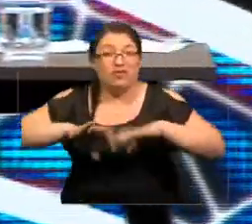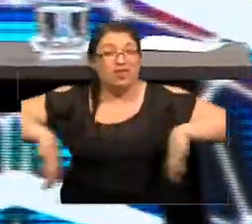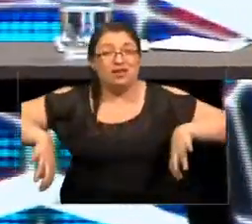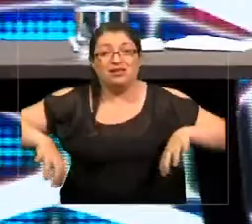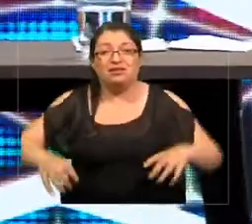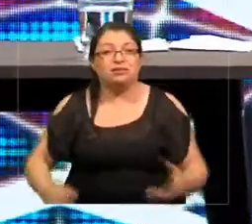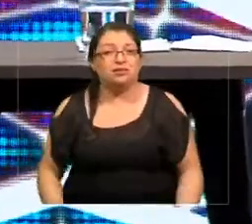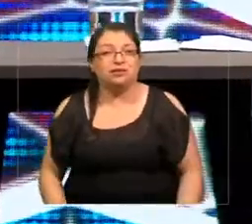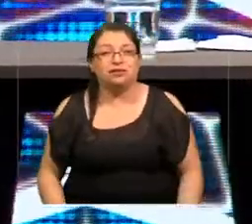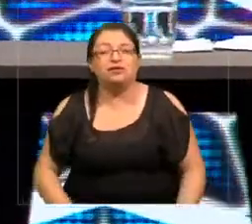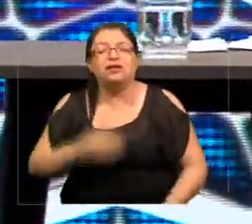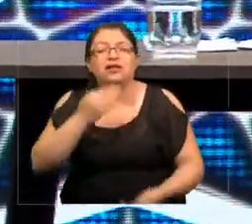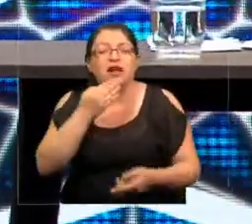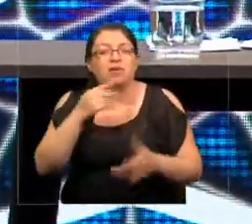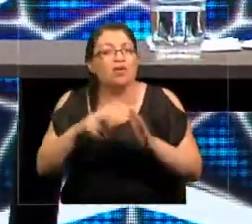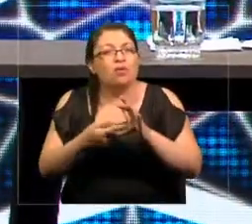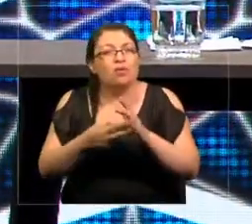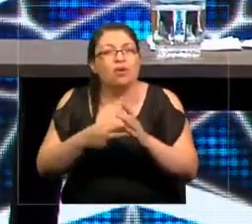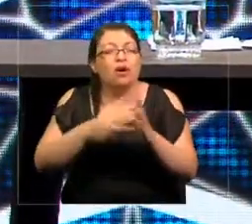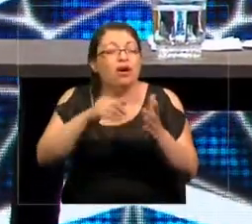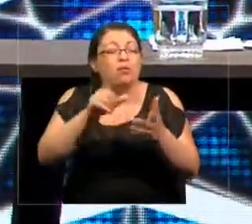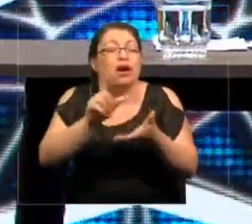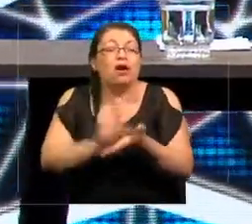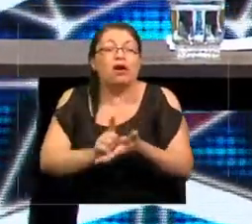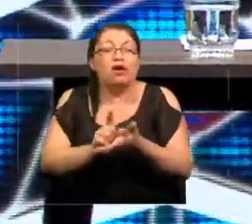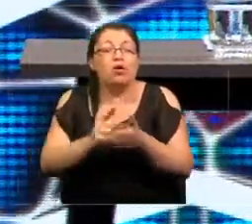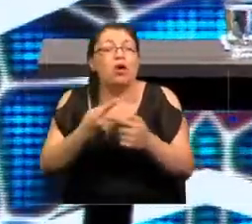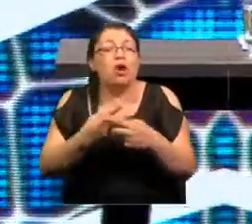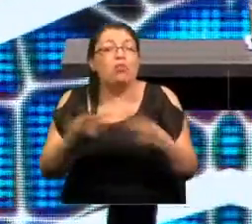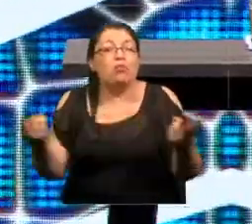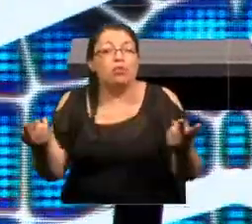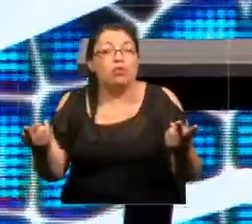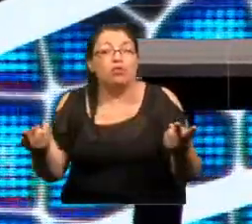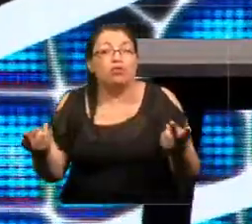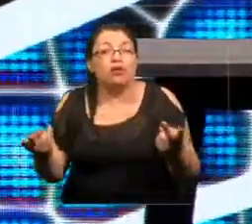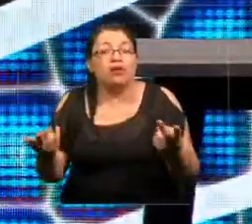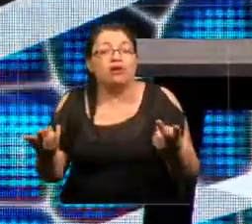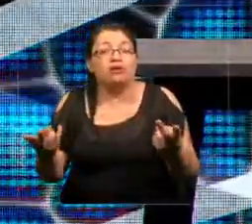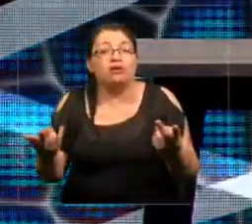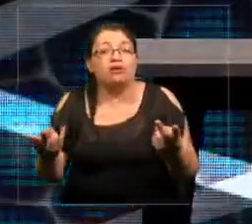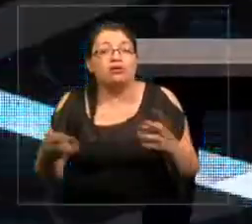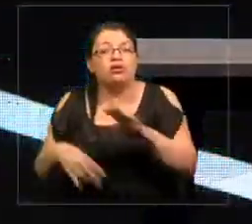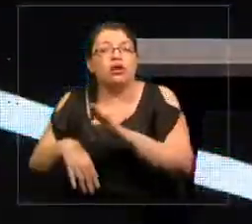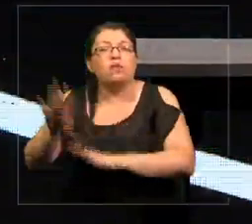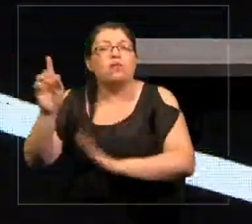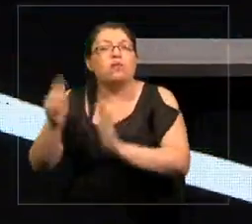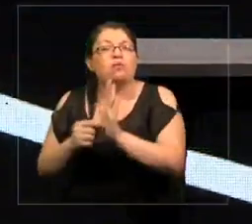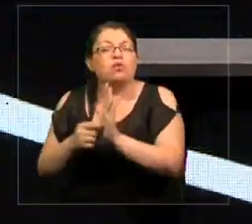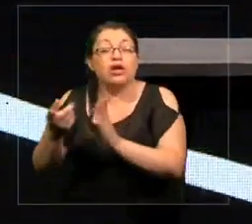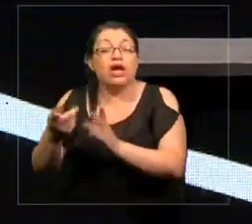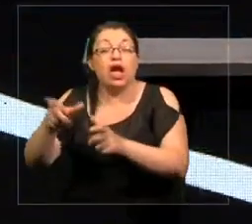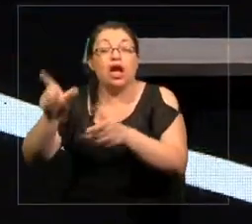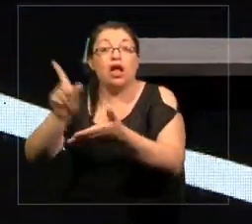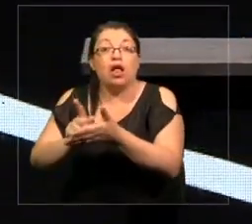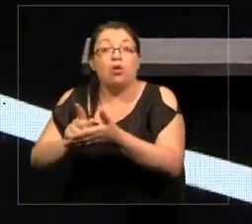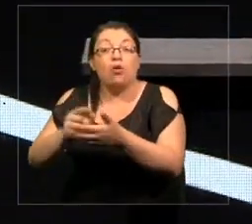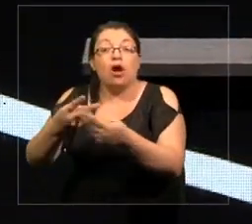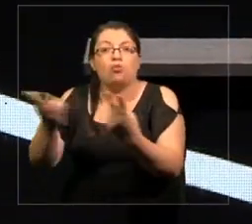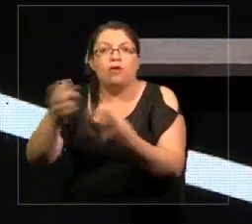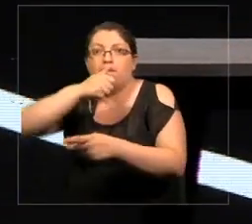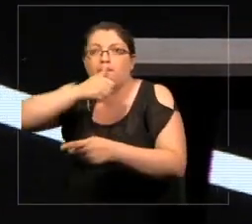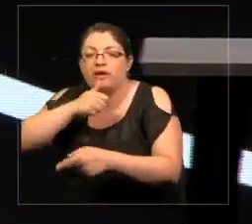crisis del espacio público con una tendencia a la privatización del espacio público en